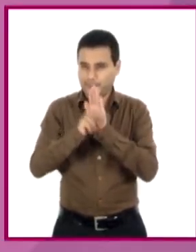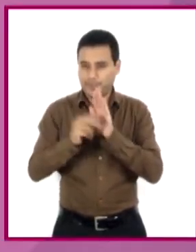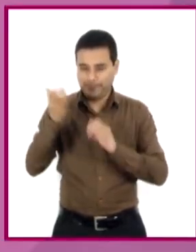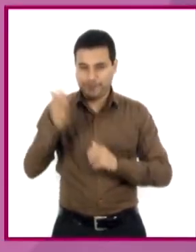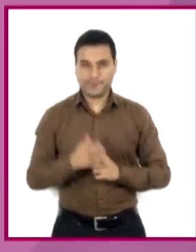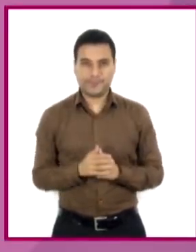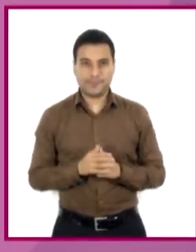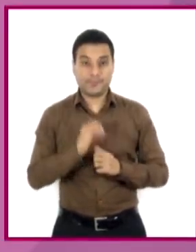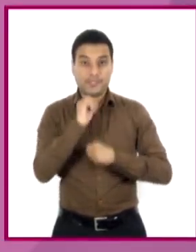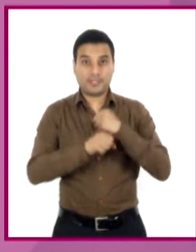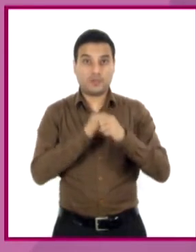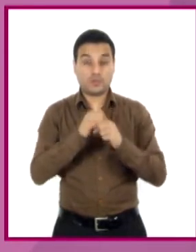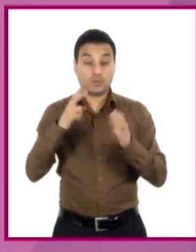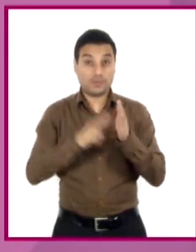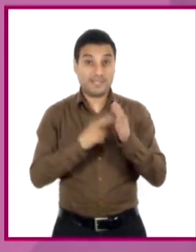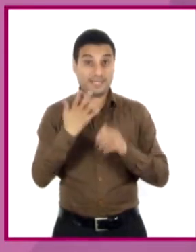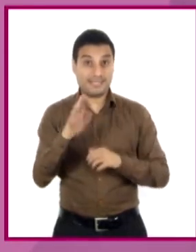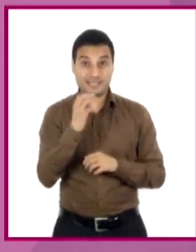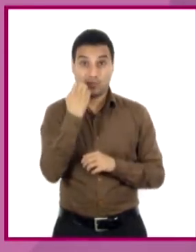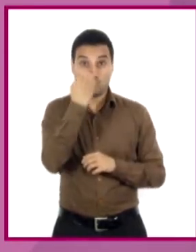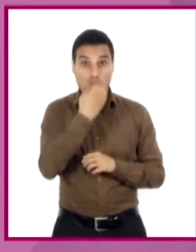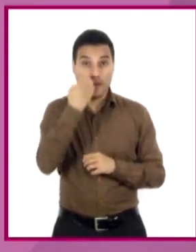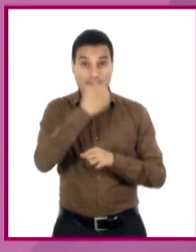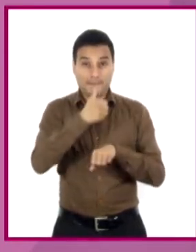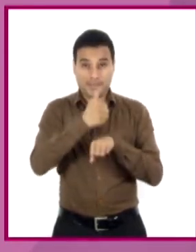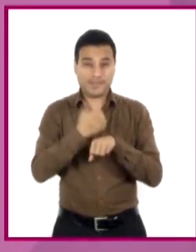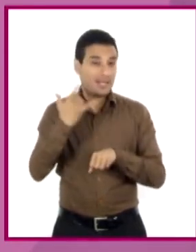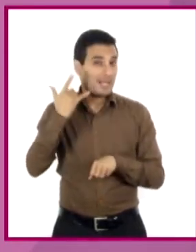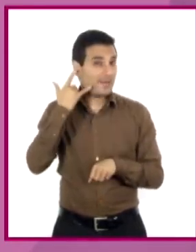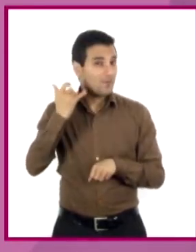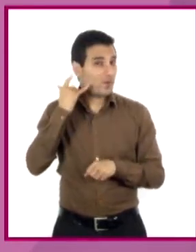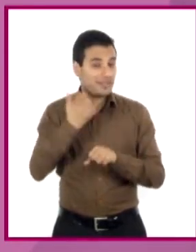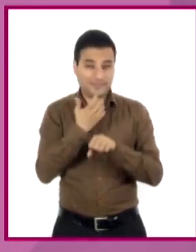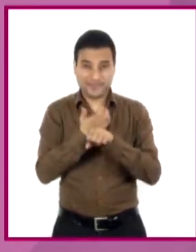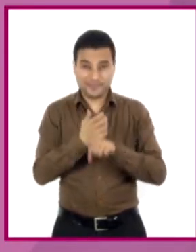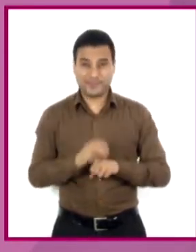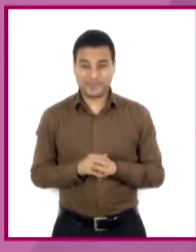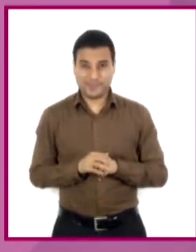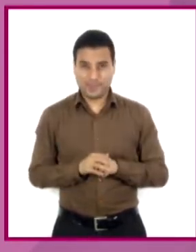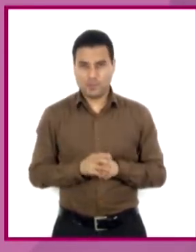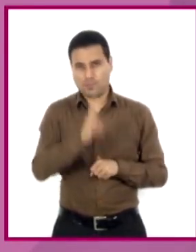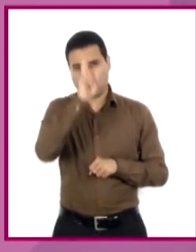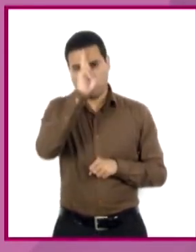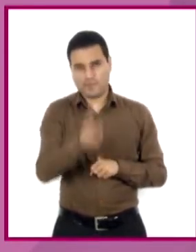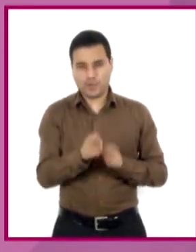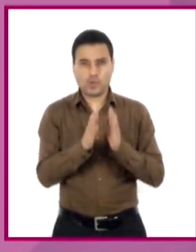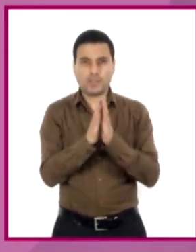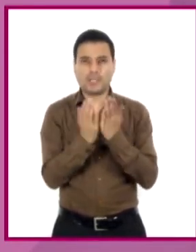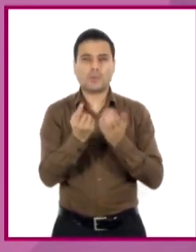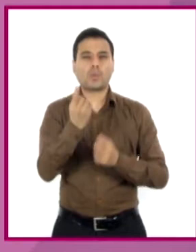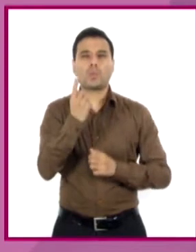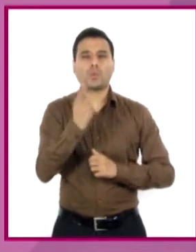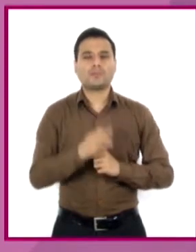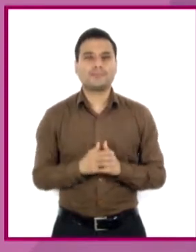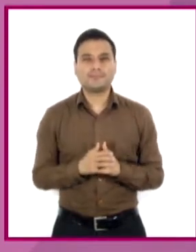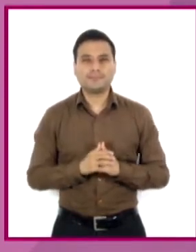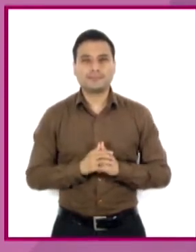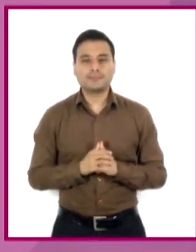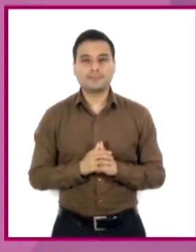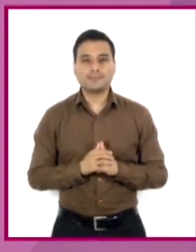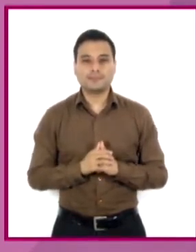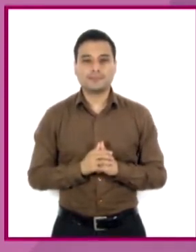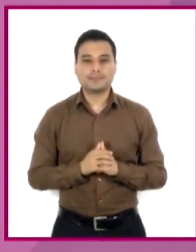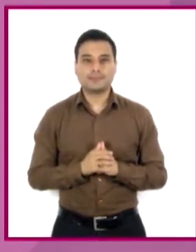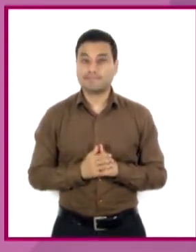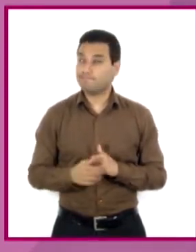En el año 2010, en una escuela primaria de California, Estados Unidos, fue prohibida la lectura de un libro.